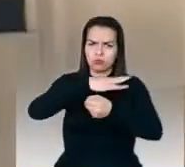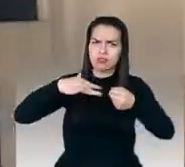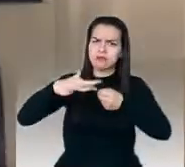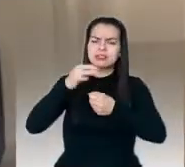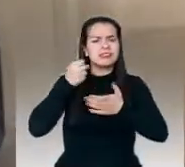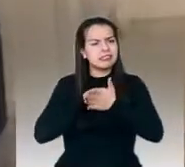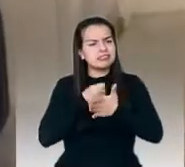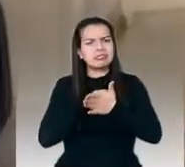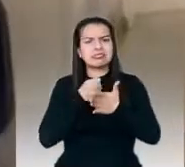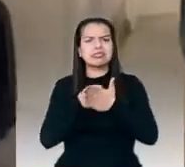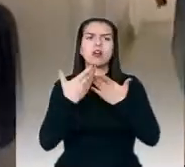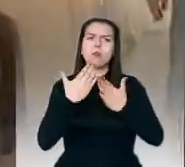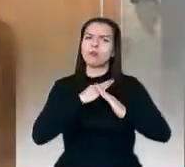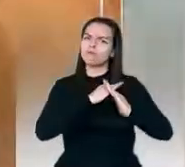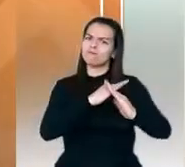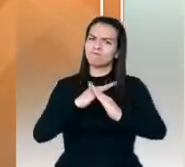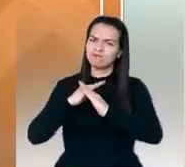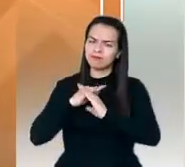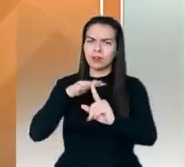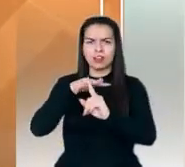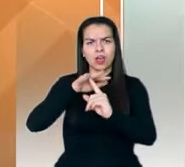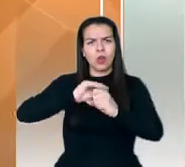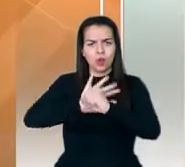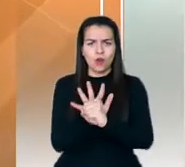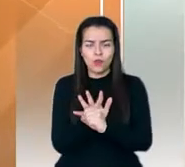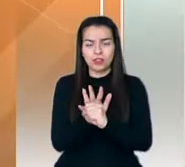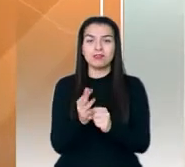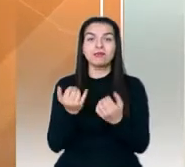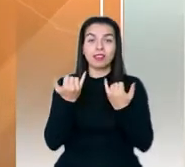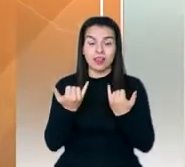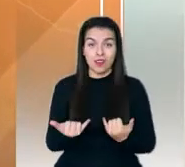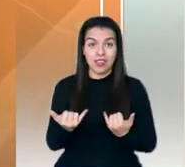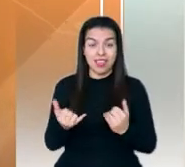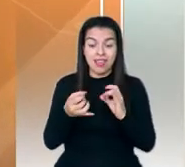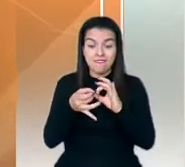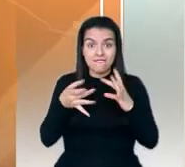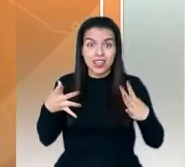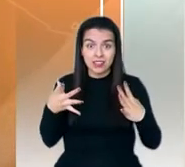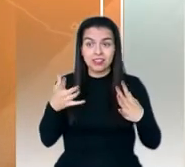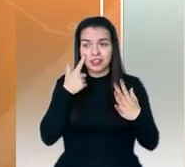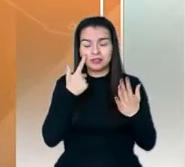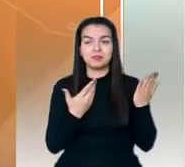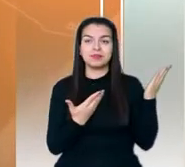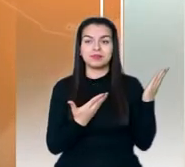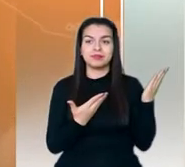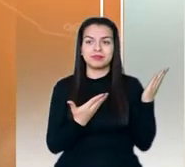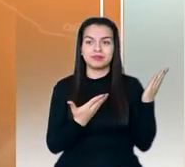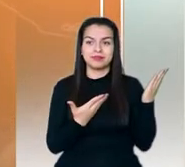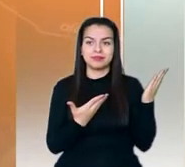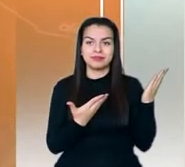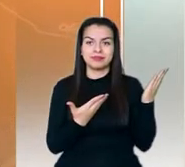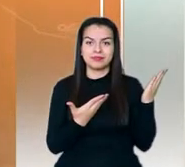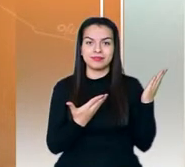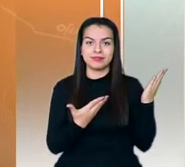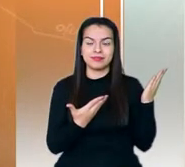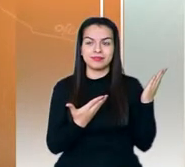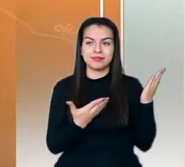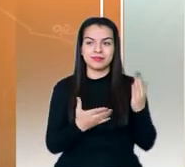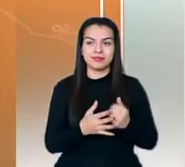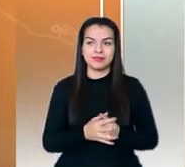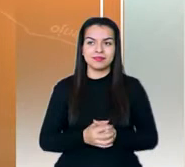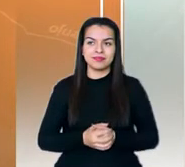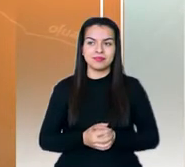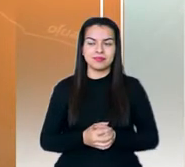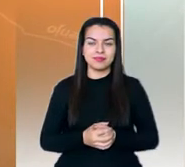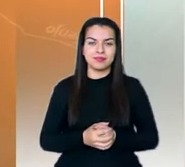de coronavirus. En el país a la fecha, según el Instituto Nacional de Salud, el departamento tiene 2.036 casos de